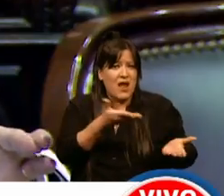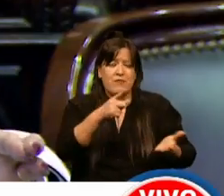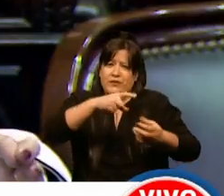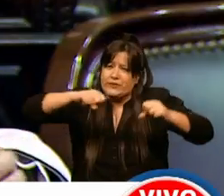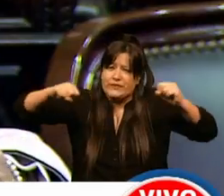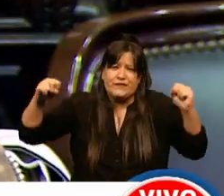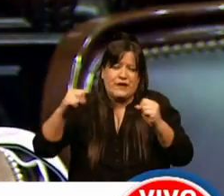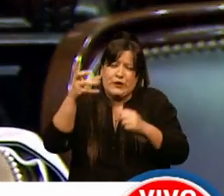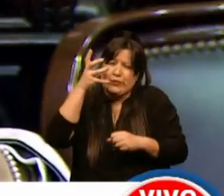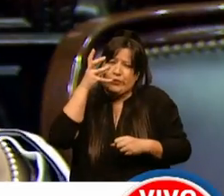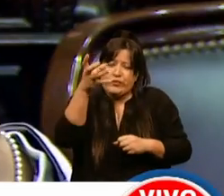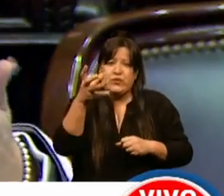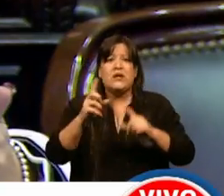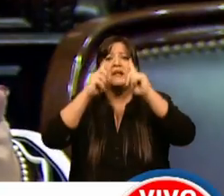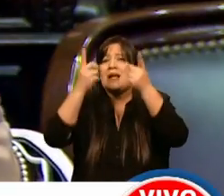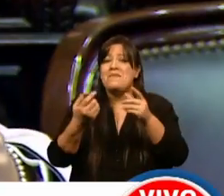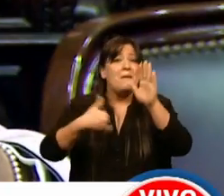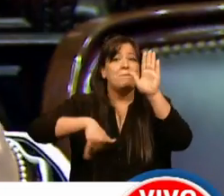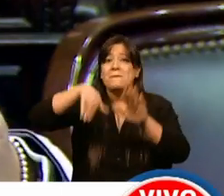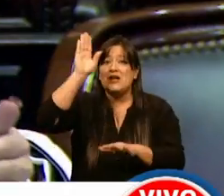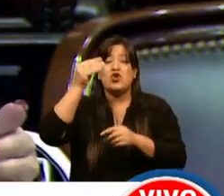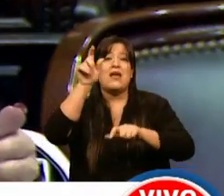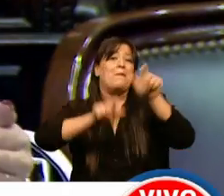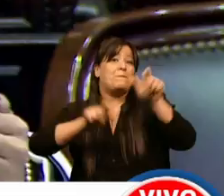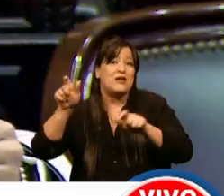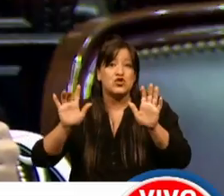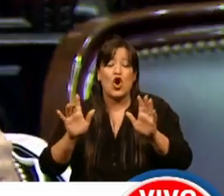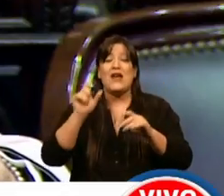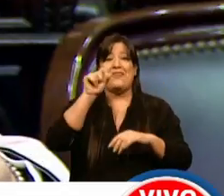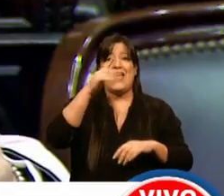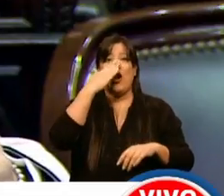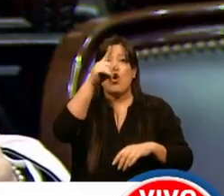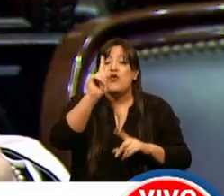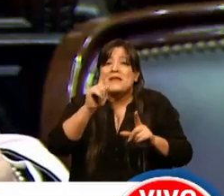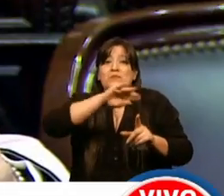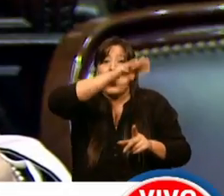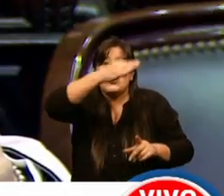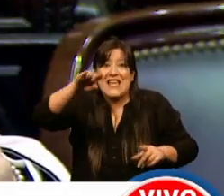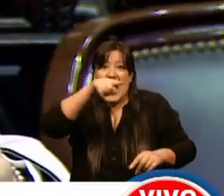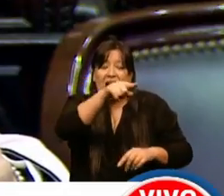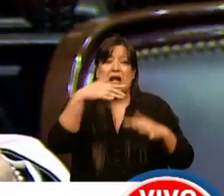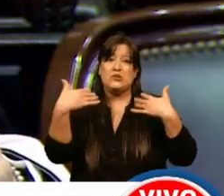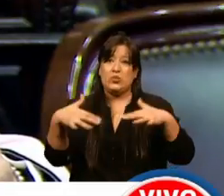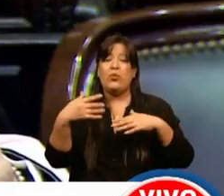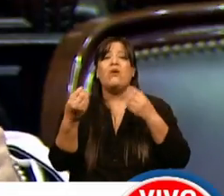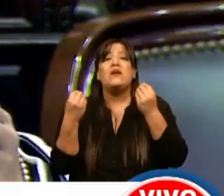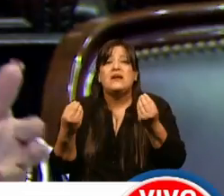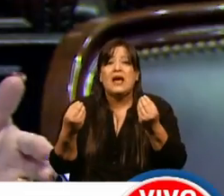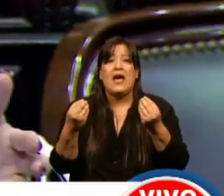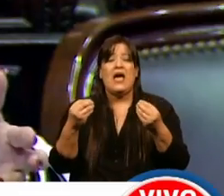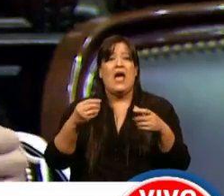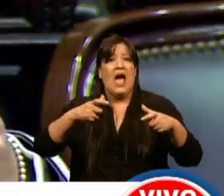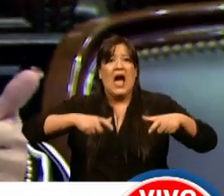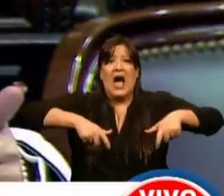que tenemos y la mayoría de los ciudadanos cordobeses de esas regiones trasladan la